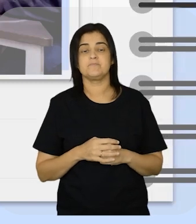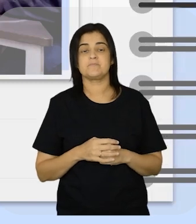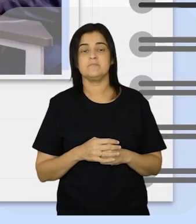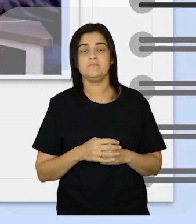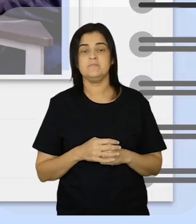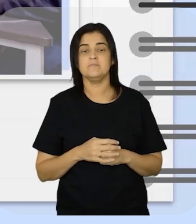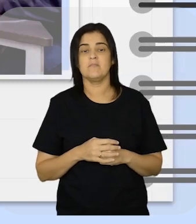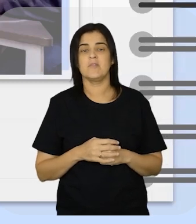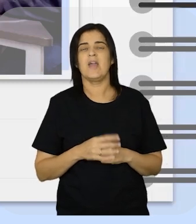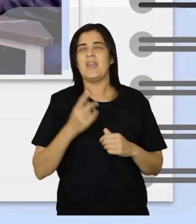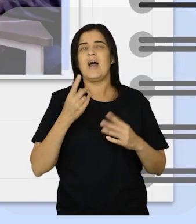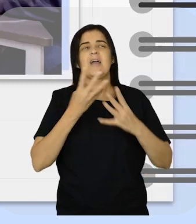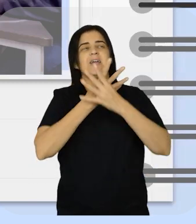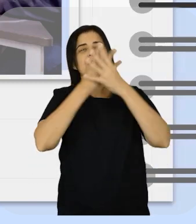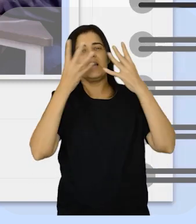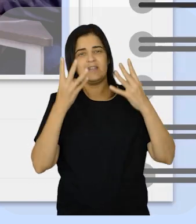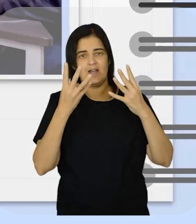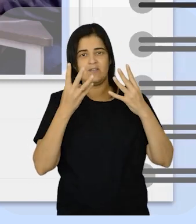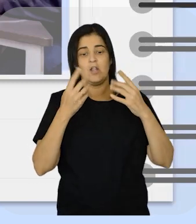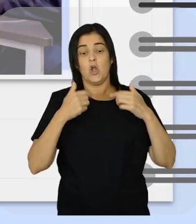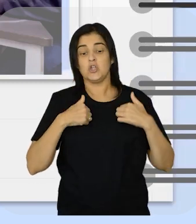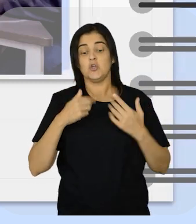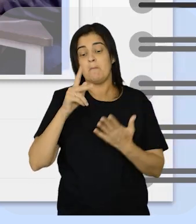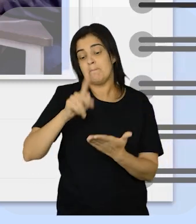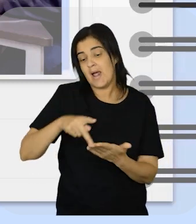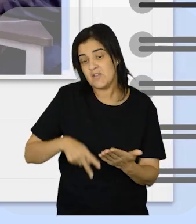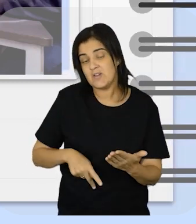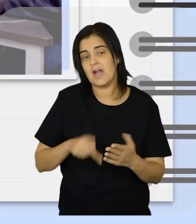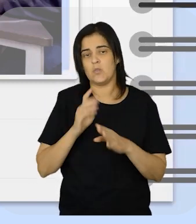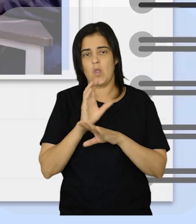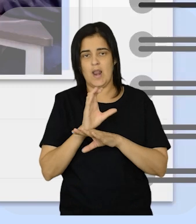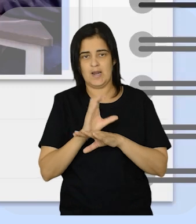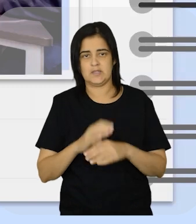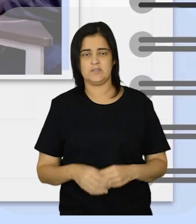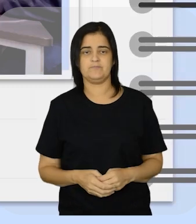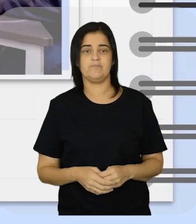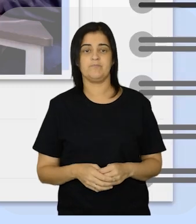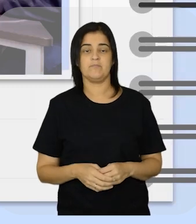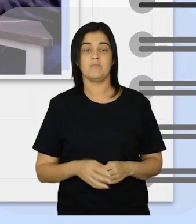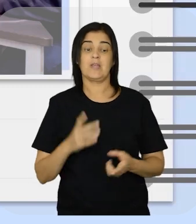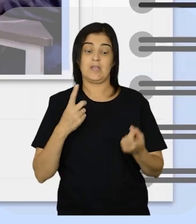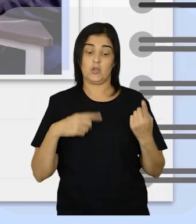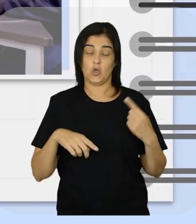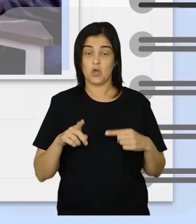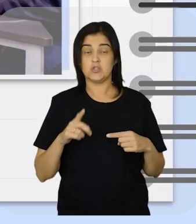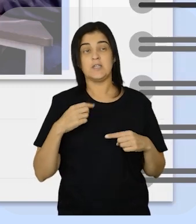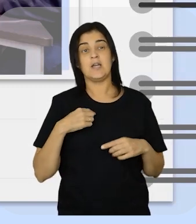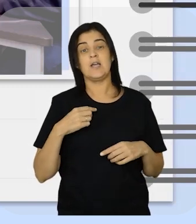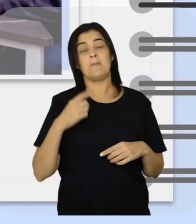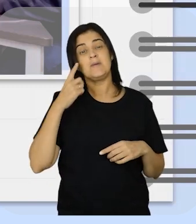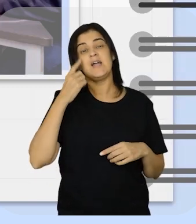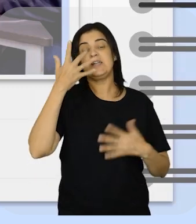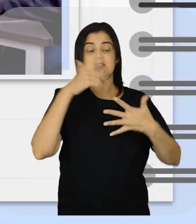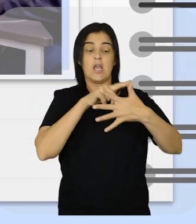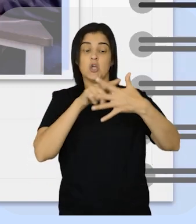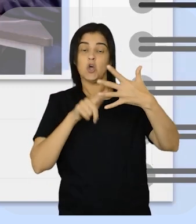digamos, la generalidad de lo que yo estoy planificando en la clase. Entonces, pensé en